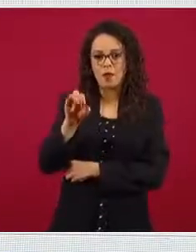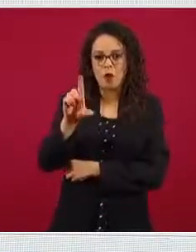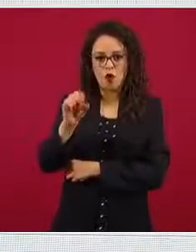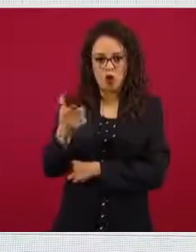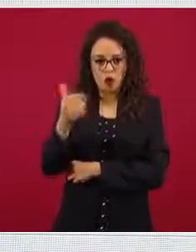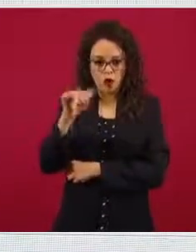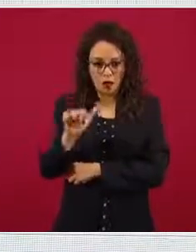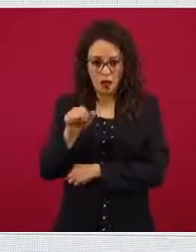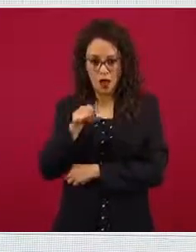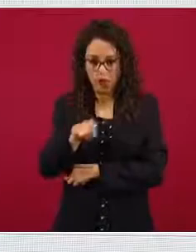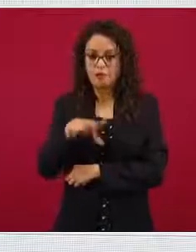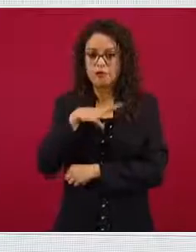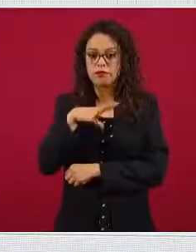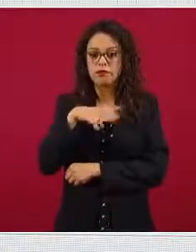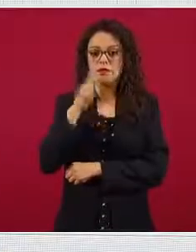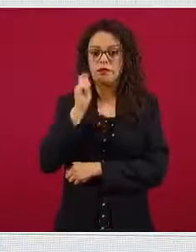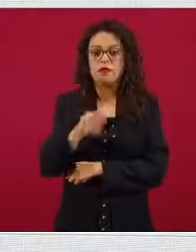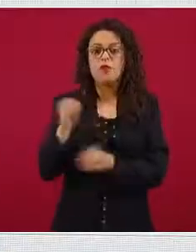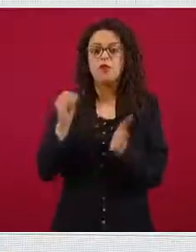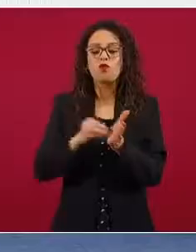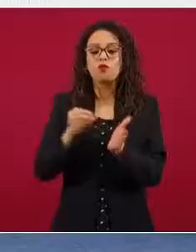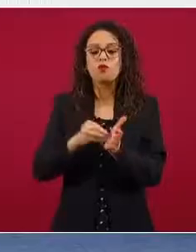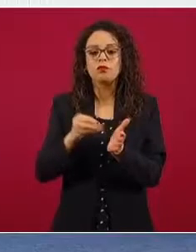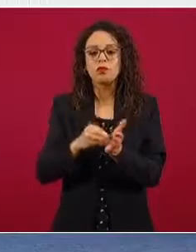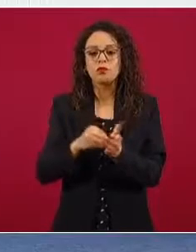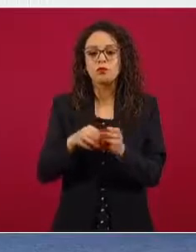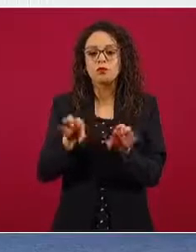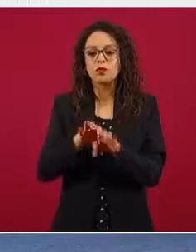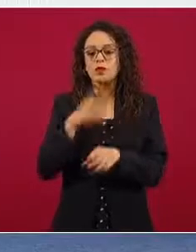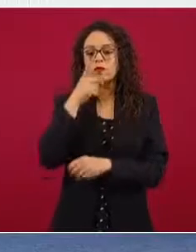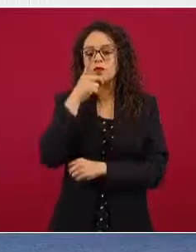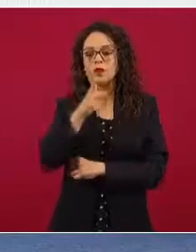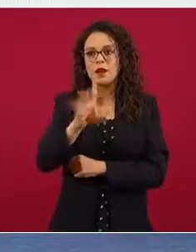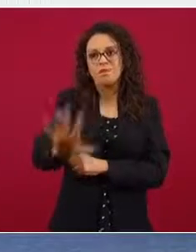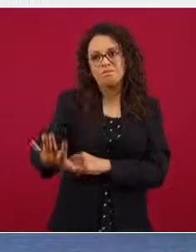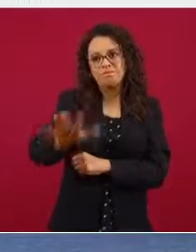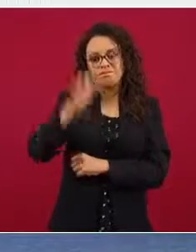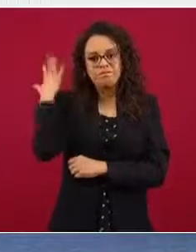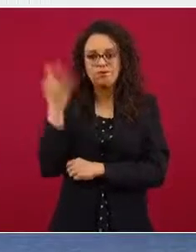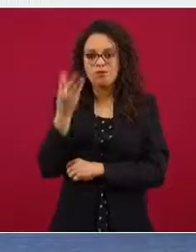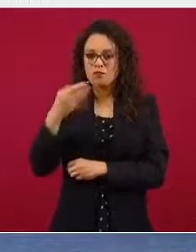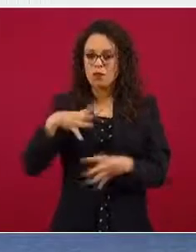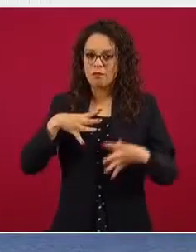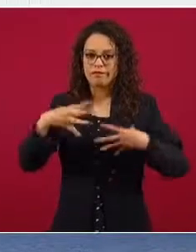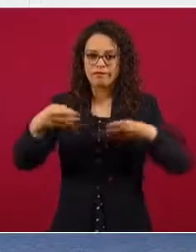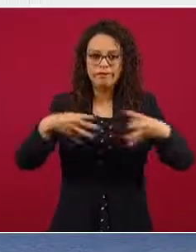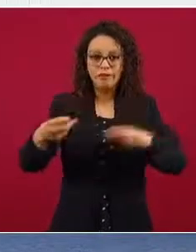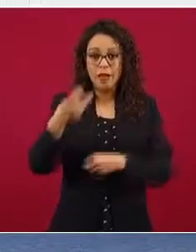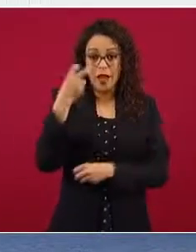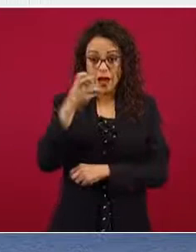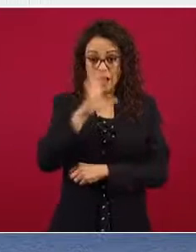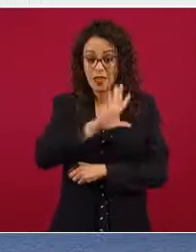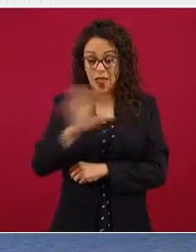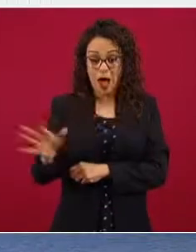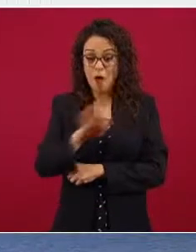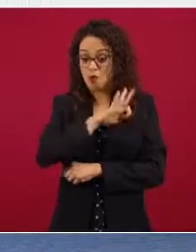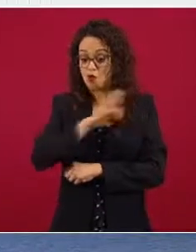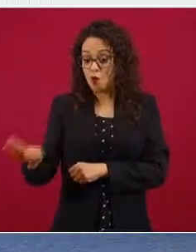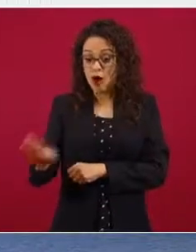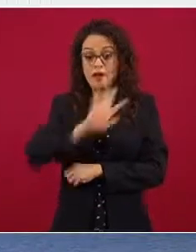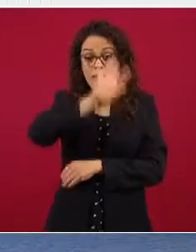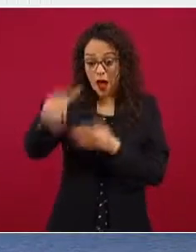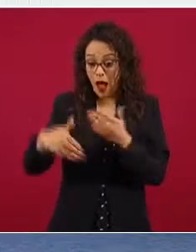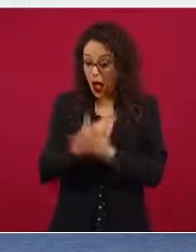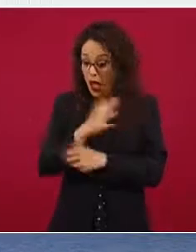una inercia, una velocidad de contagios que tarda en cambiar con el tiempo.